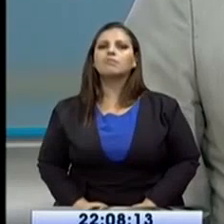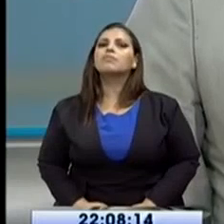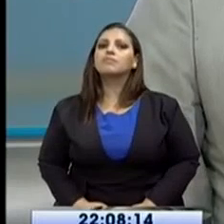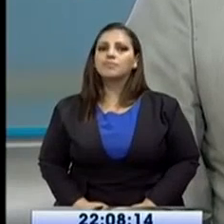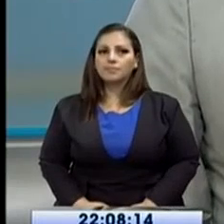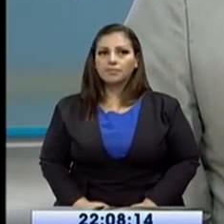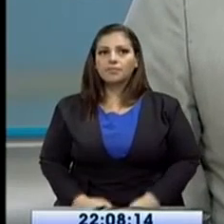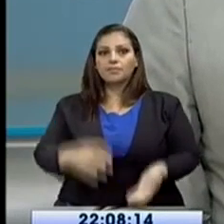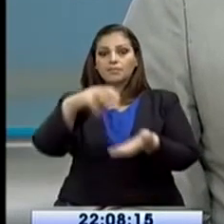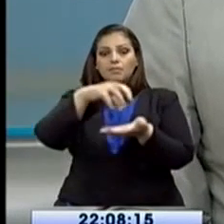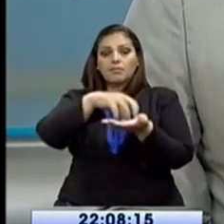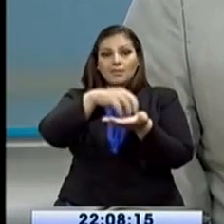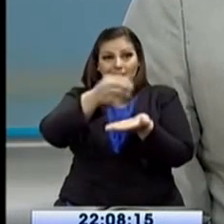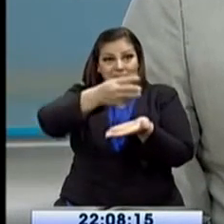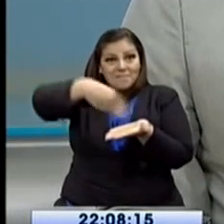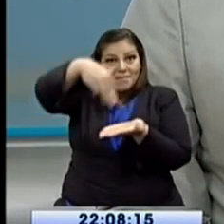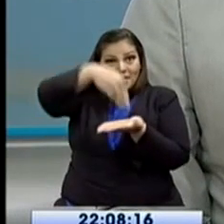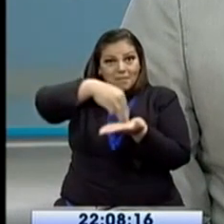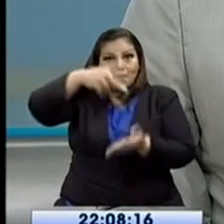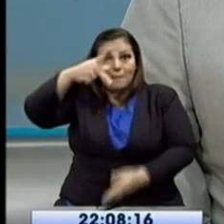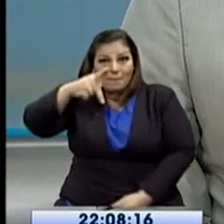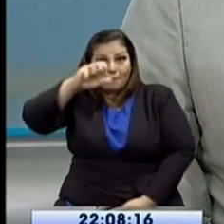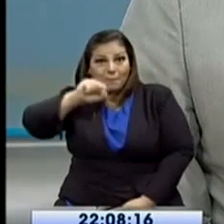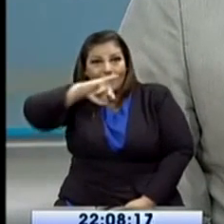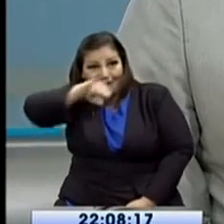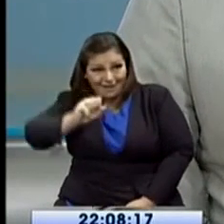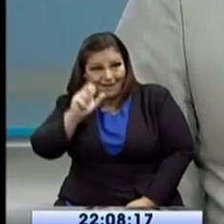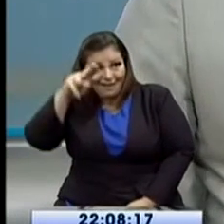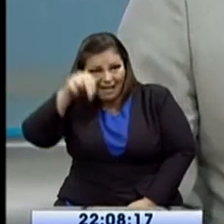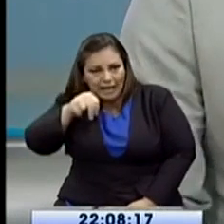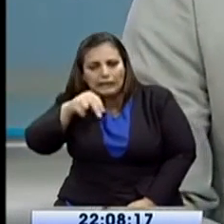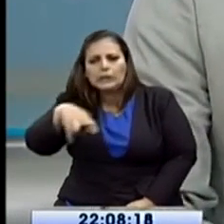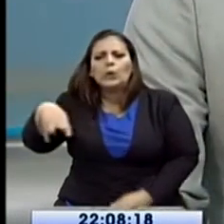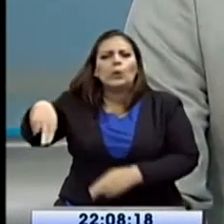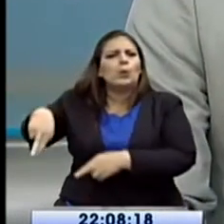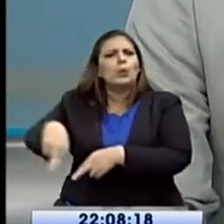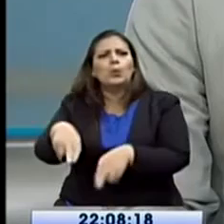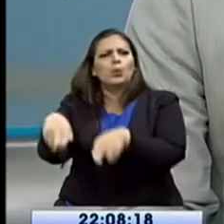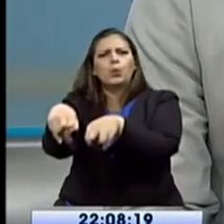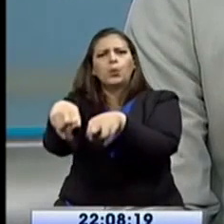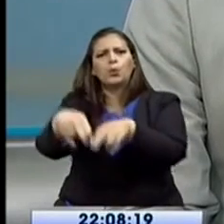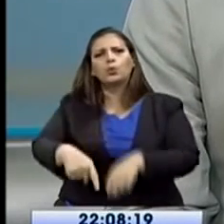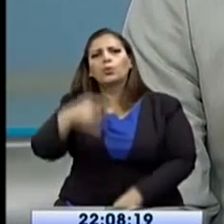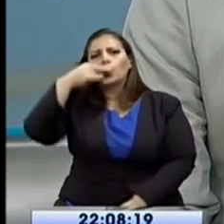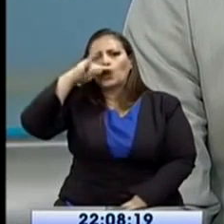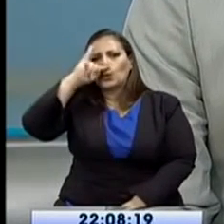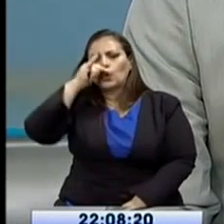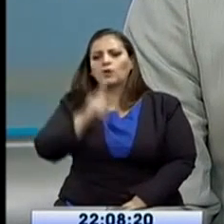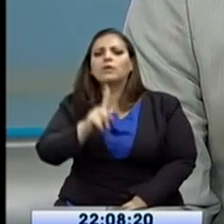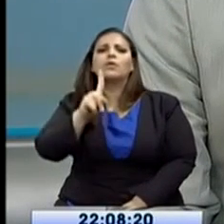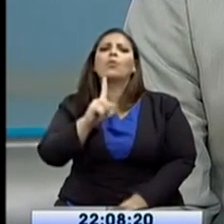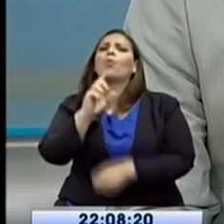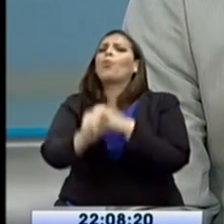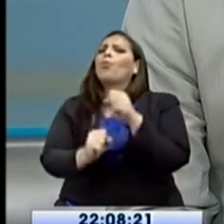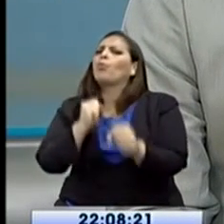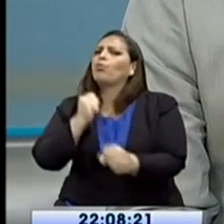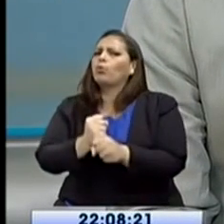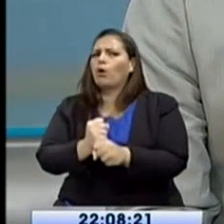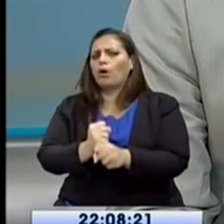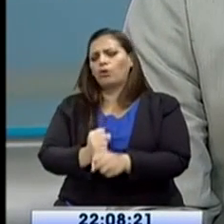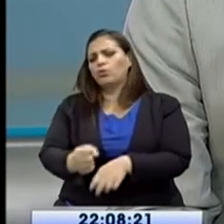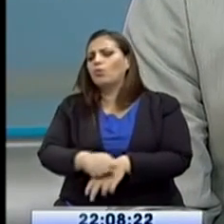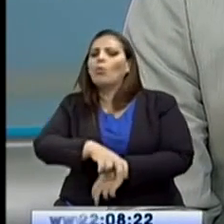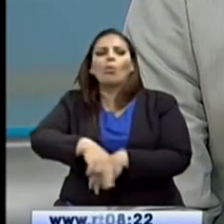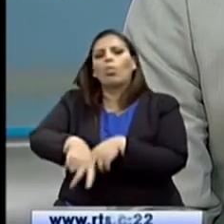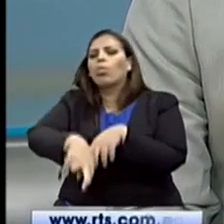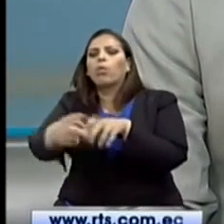En la provincia de Manabí, un niño de un año murió ahogado en el afluente Paján. Tras 20 horas de búsqueda, el cadáver del menor fue hallado por agricultores en una